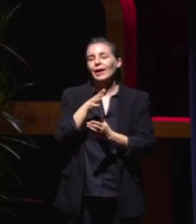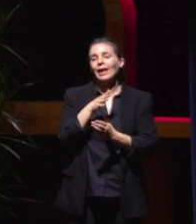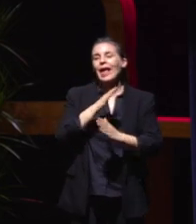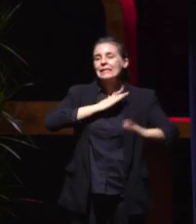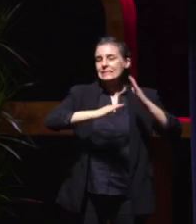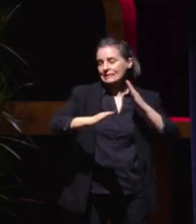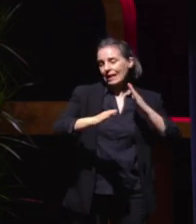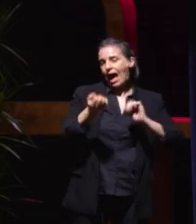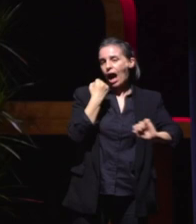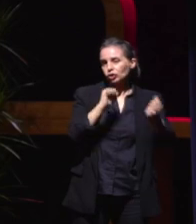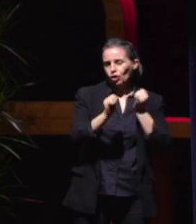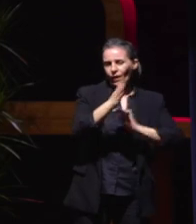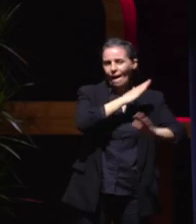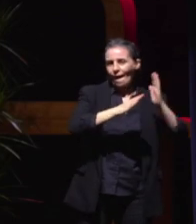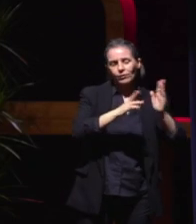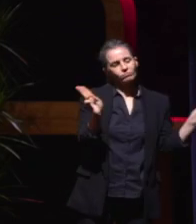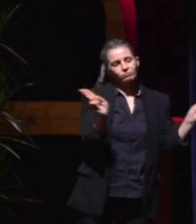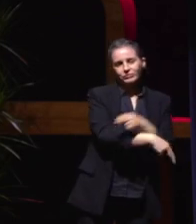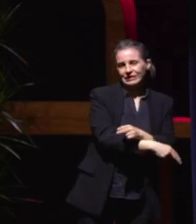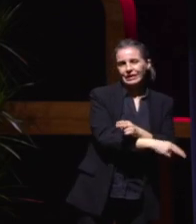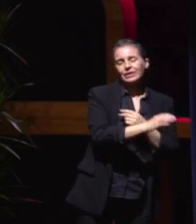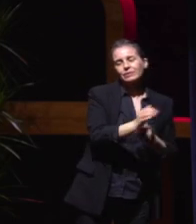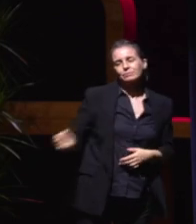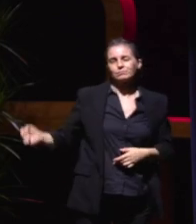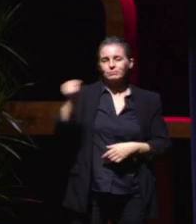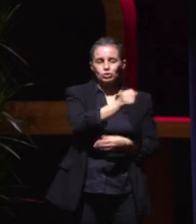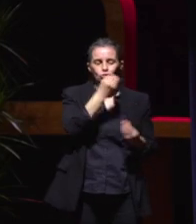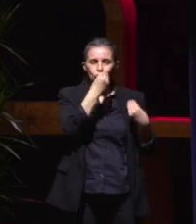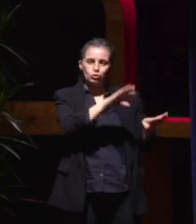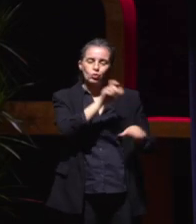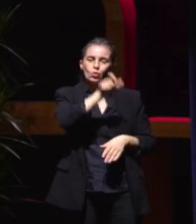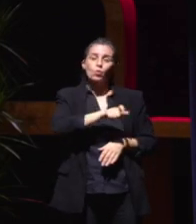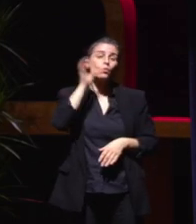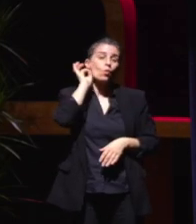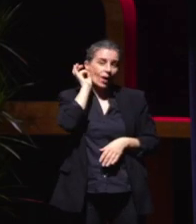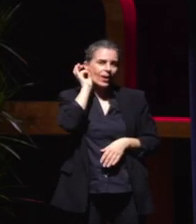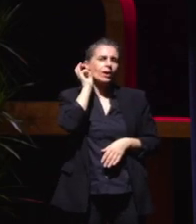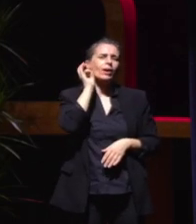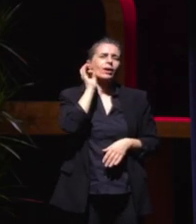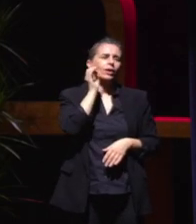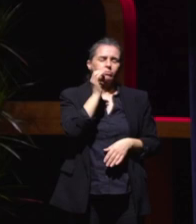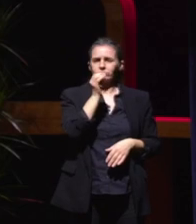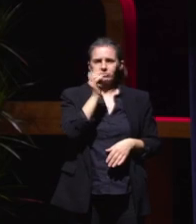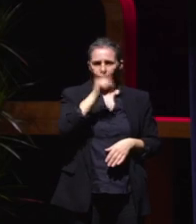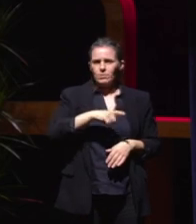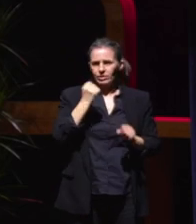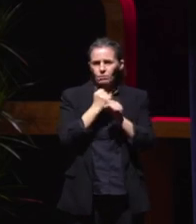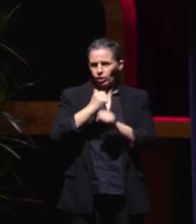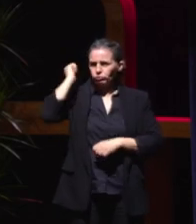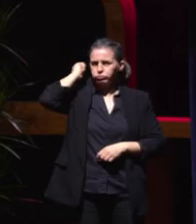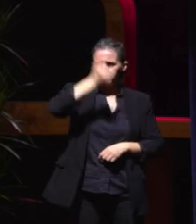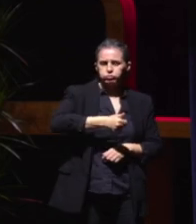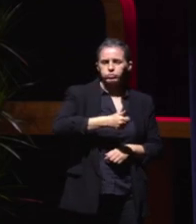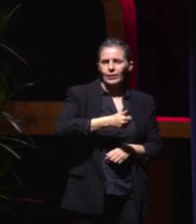y pusieron a Michelle que es una señora que llevaba trabajando los mismos 40 años que Jackie Chan pero los directores que tienen 36 años